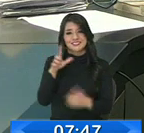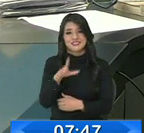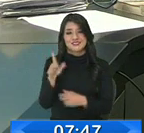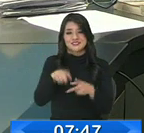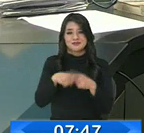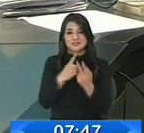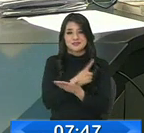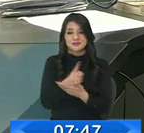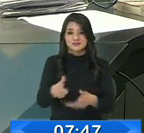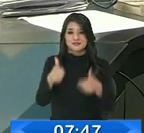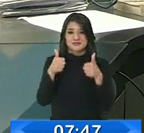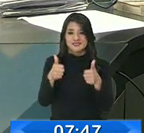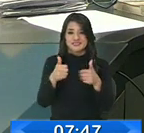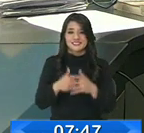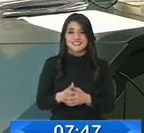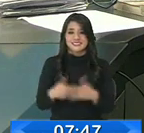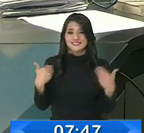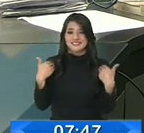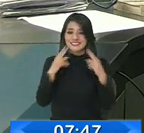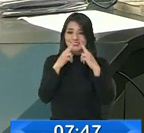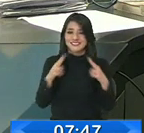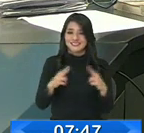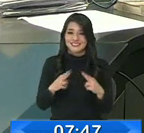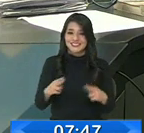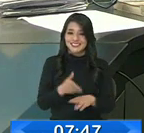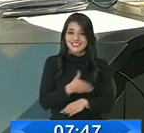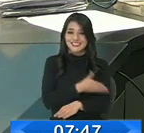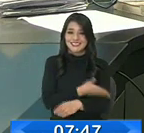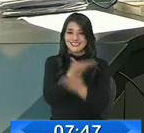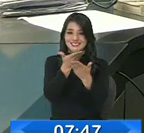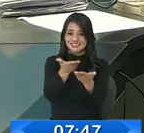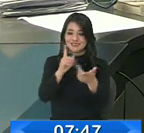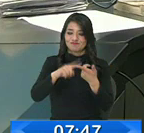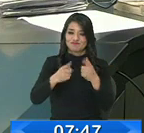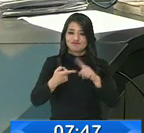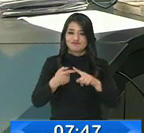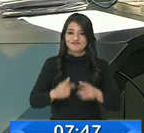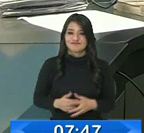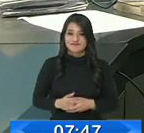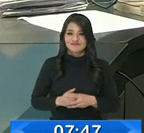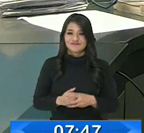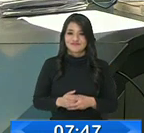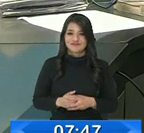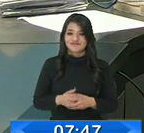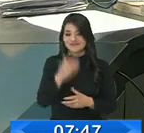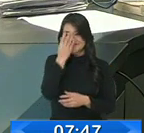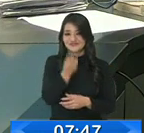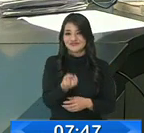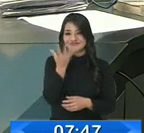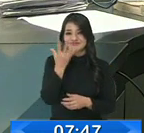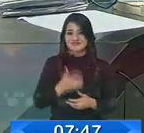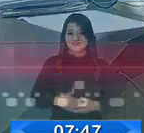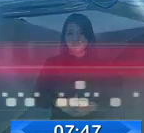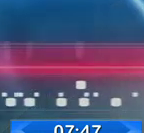de semana y una feliz Navidad anticipada a nuestros televidentes. Muy buen día.